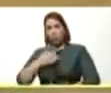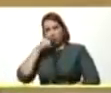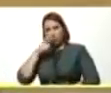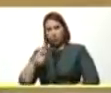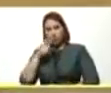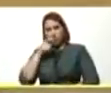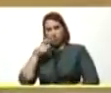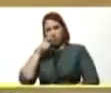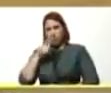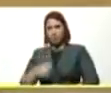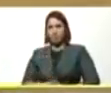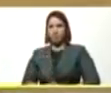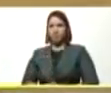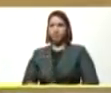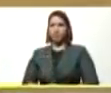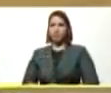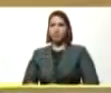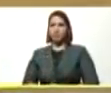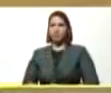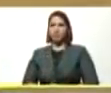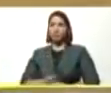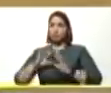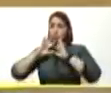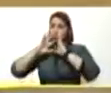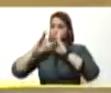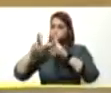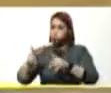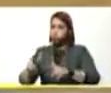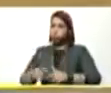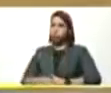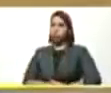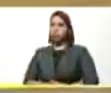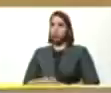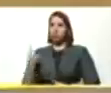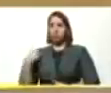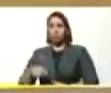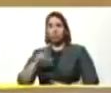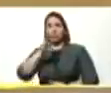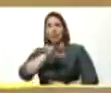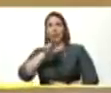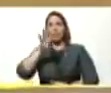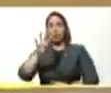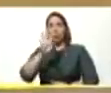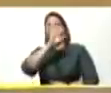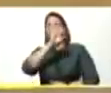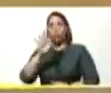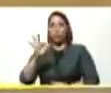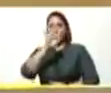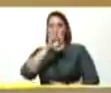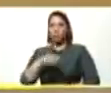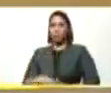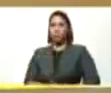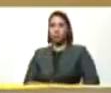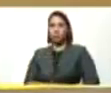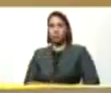cuenta, pero además le planteamos que tenemos el 34% de la